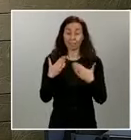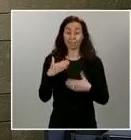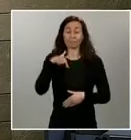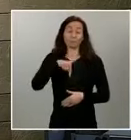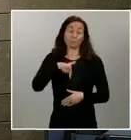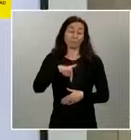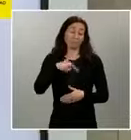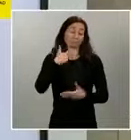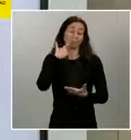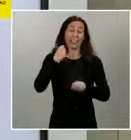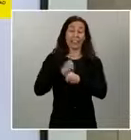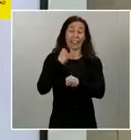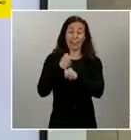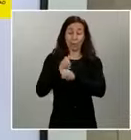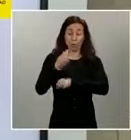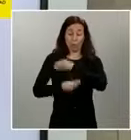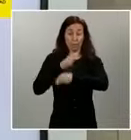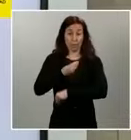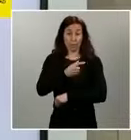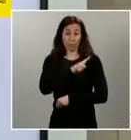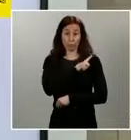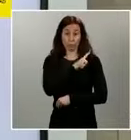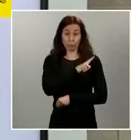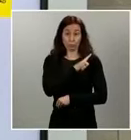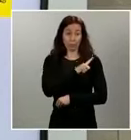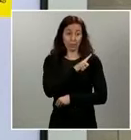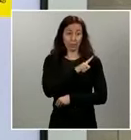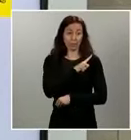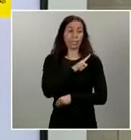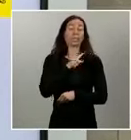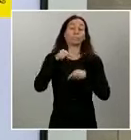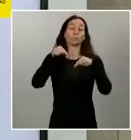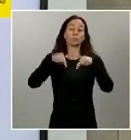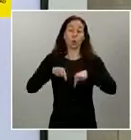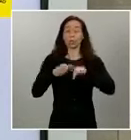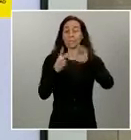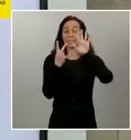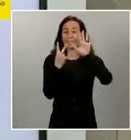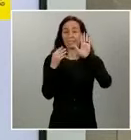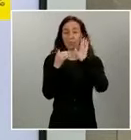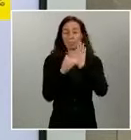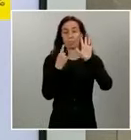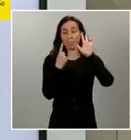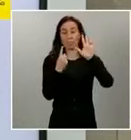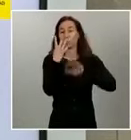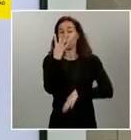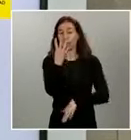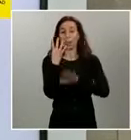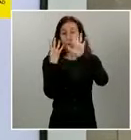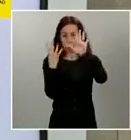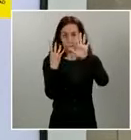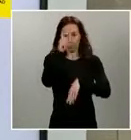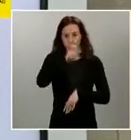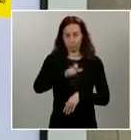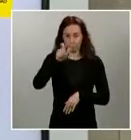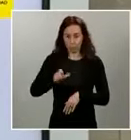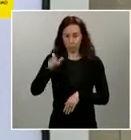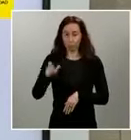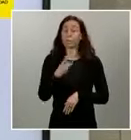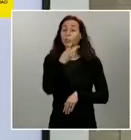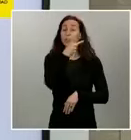Armadas mantenemos un esfuerzo hoy de 7.649 efectivos en un total de